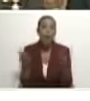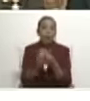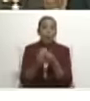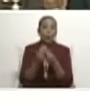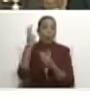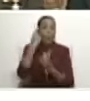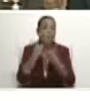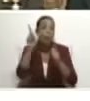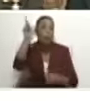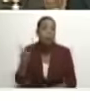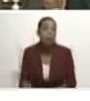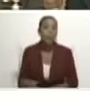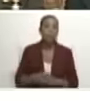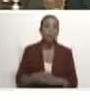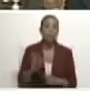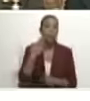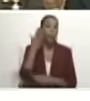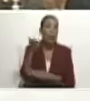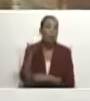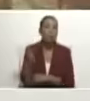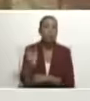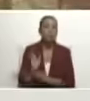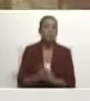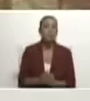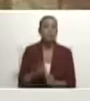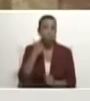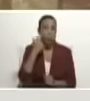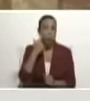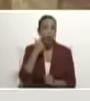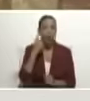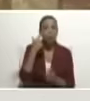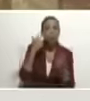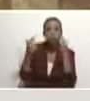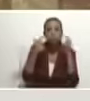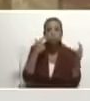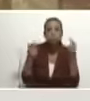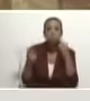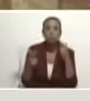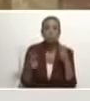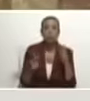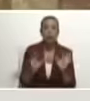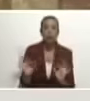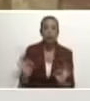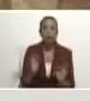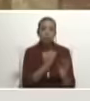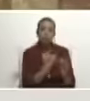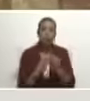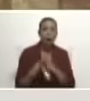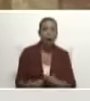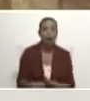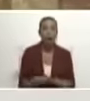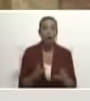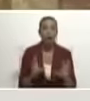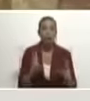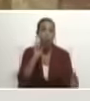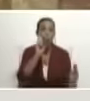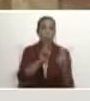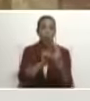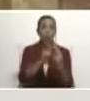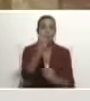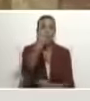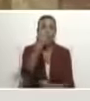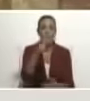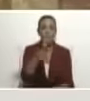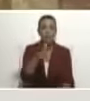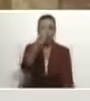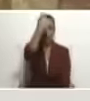Sáenz. La habían llevado para que estuviera pendiente de los heridos. Y de repente cuando la vieron fue en la primera